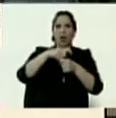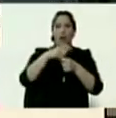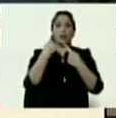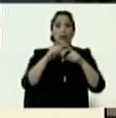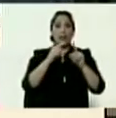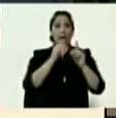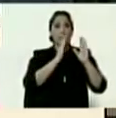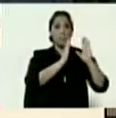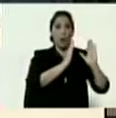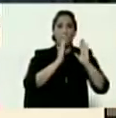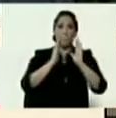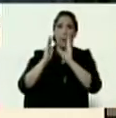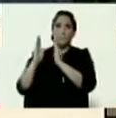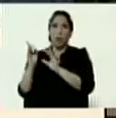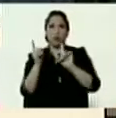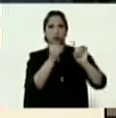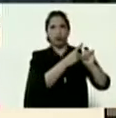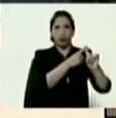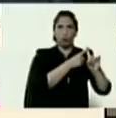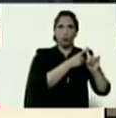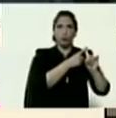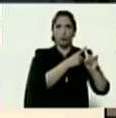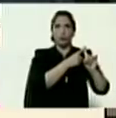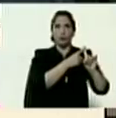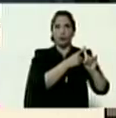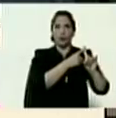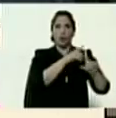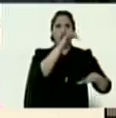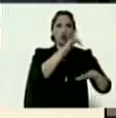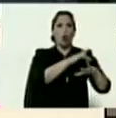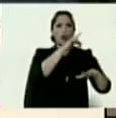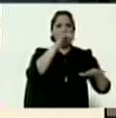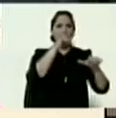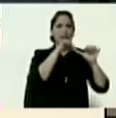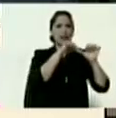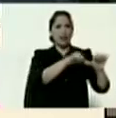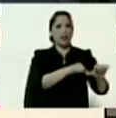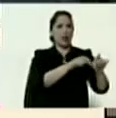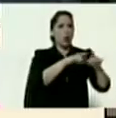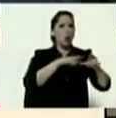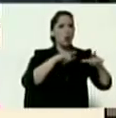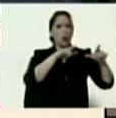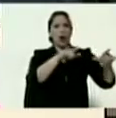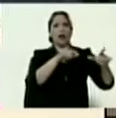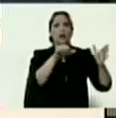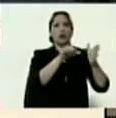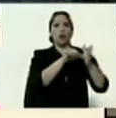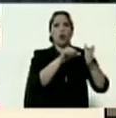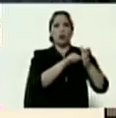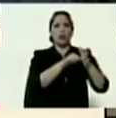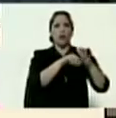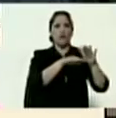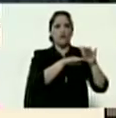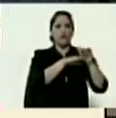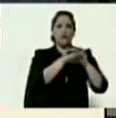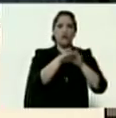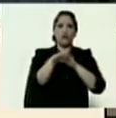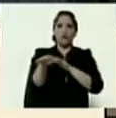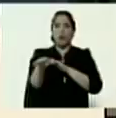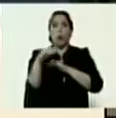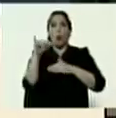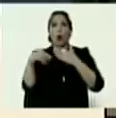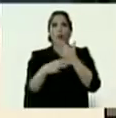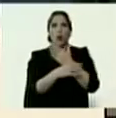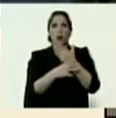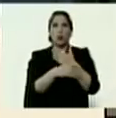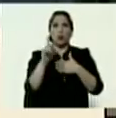fases. La fase 1, toque de queda en las localidades por donde pasara Juan Guaidó, incluido principalmente con